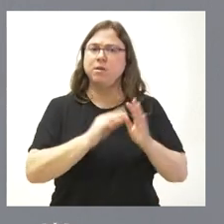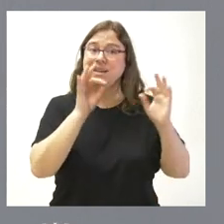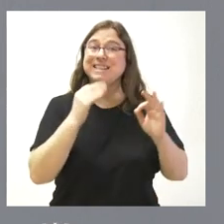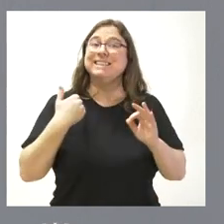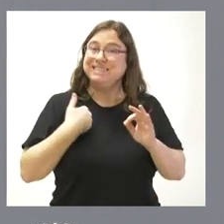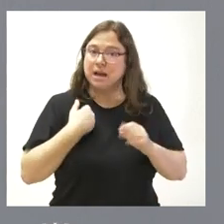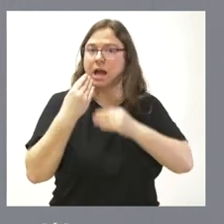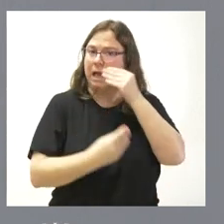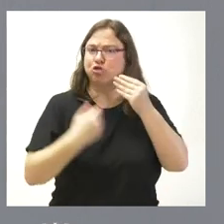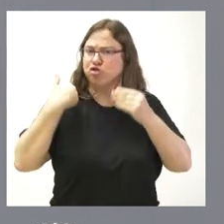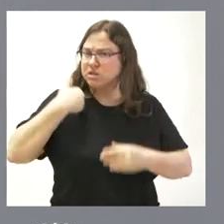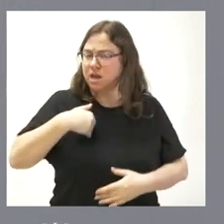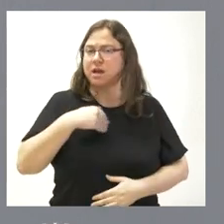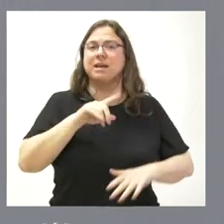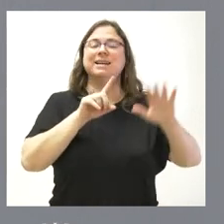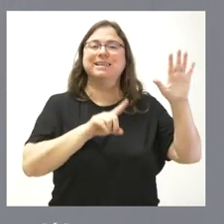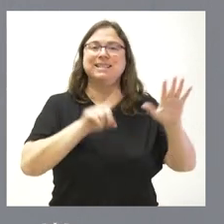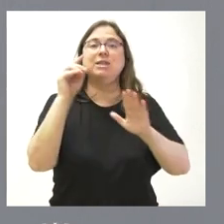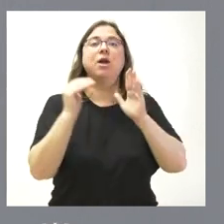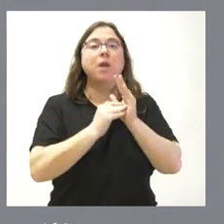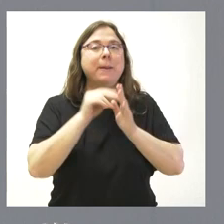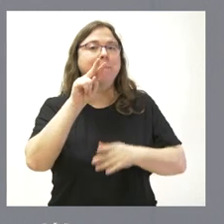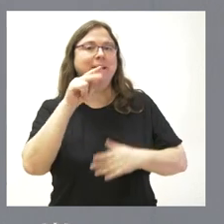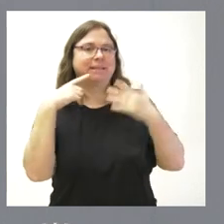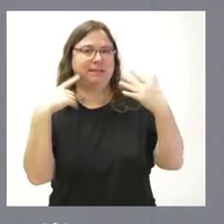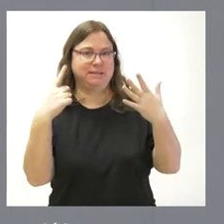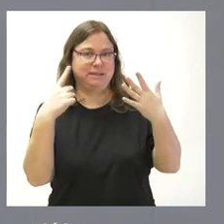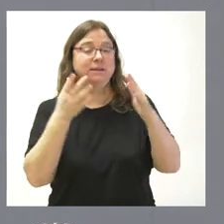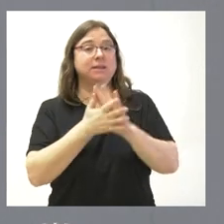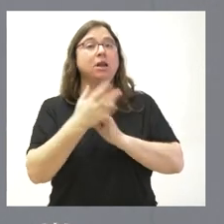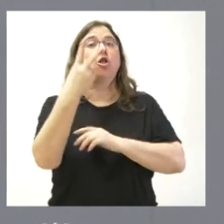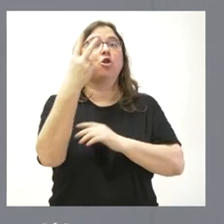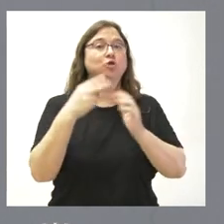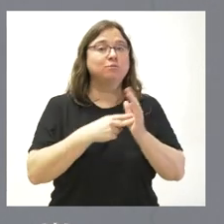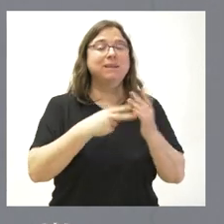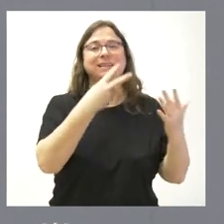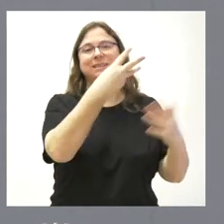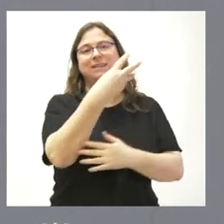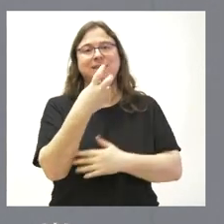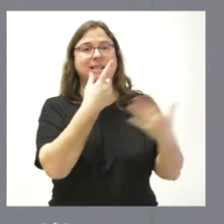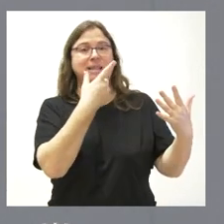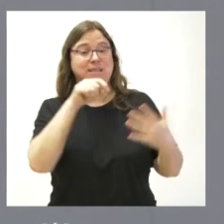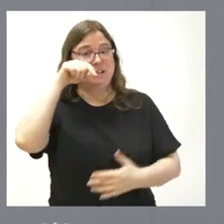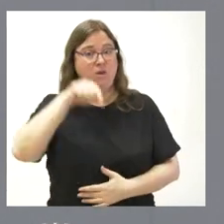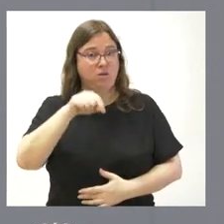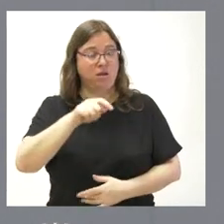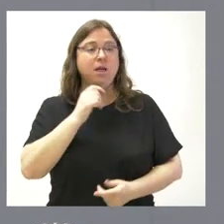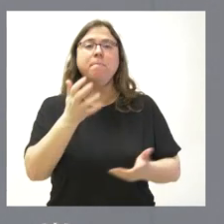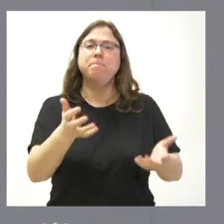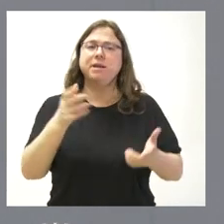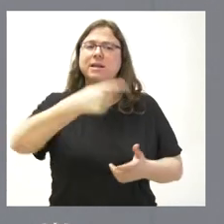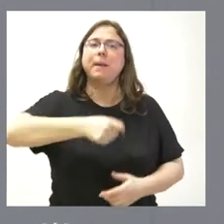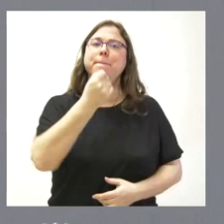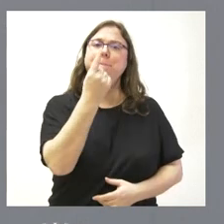61 26 a esto contribuye estas 2360 hectáreas de hoy Que va a beneficiar un total de